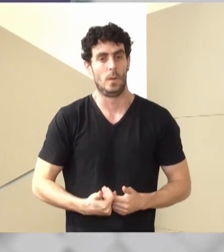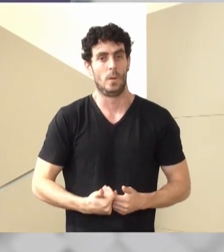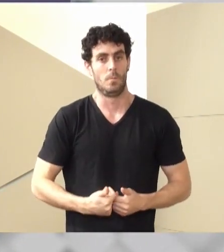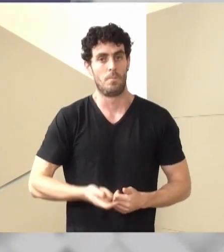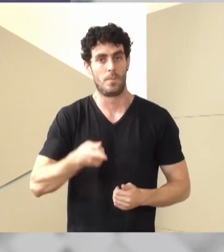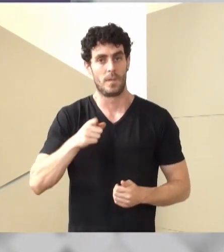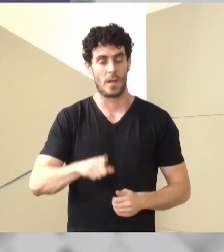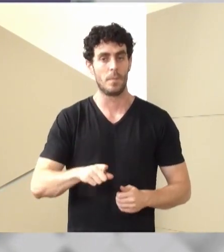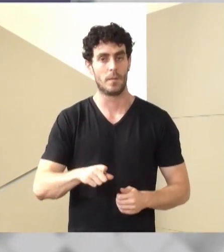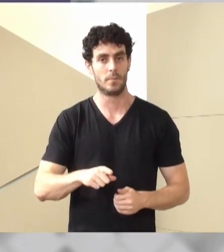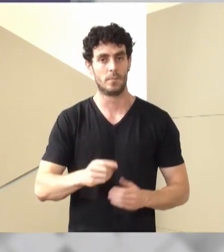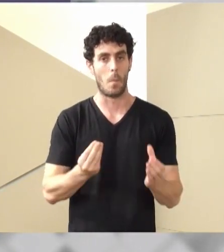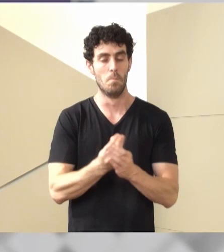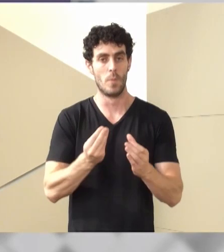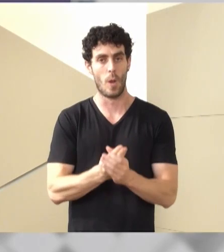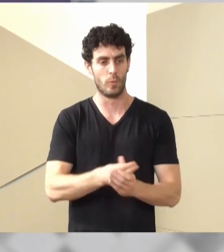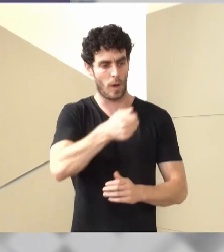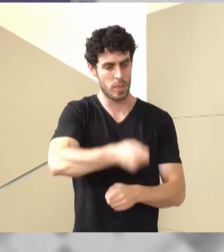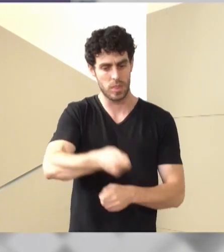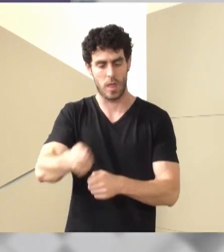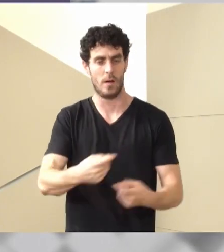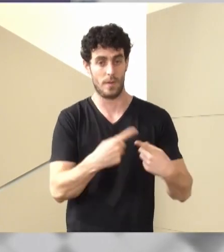toda esa forma de aplicar en los productos fitosanitarios, pero